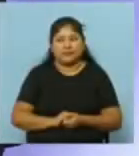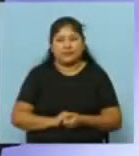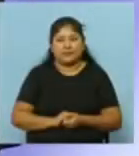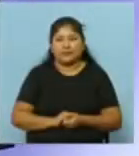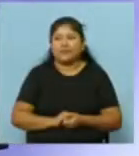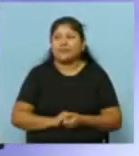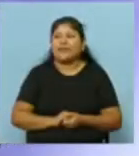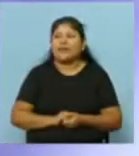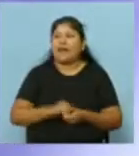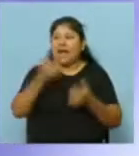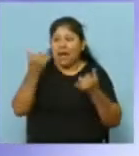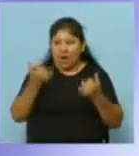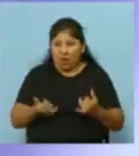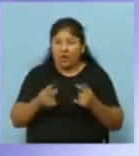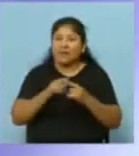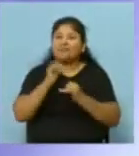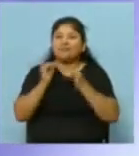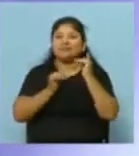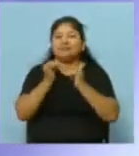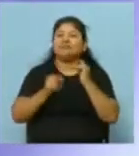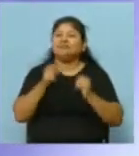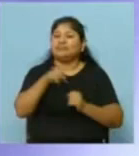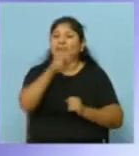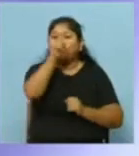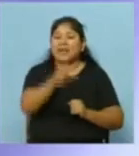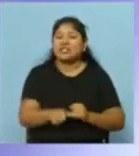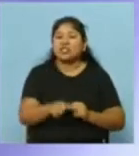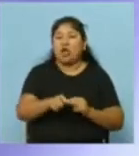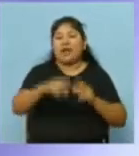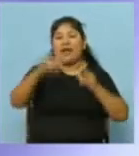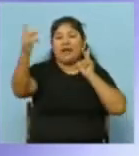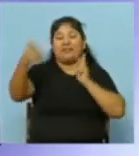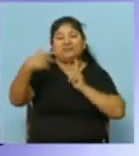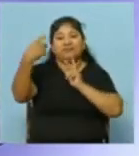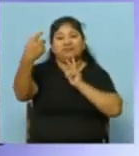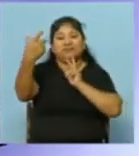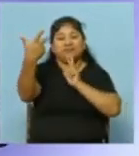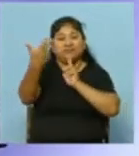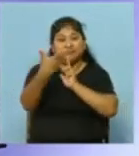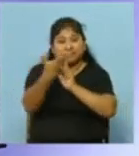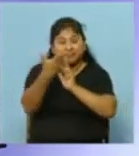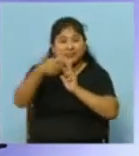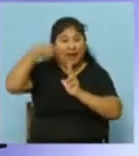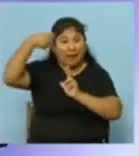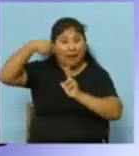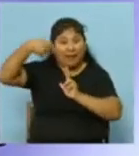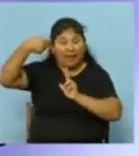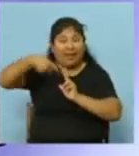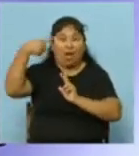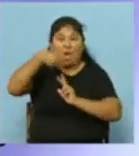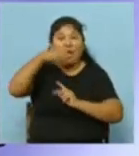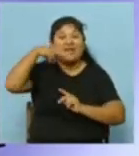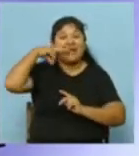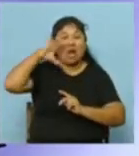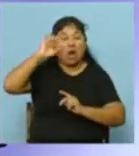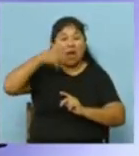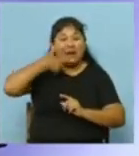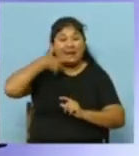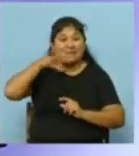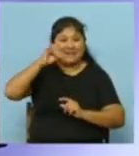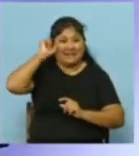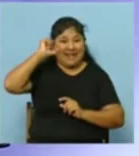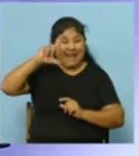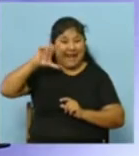estamos ahora en comunicación vía skype con el diputado nacional nicolás del caño uno de los principales